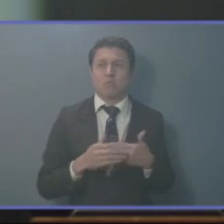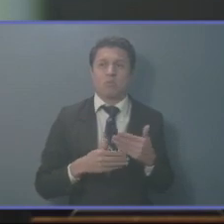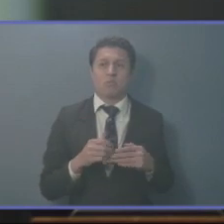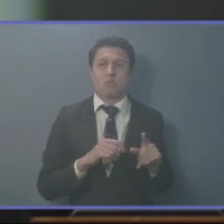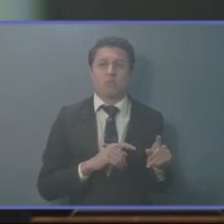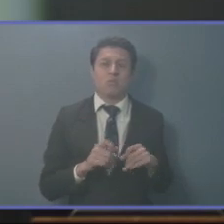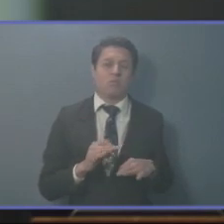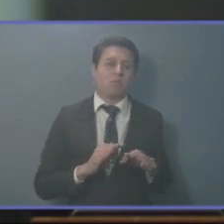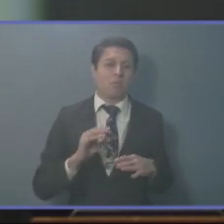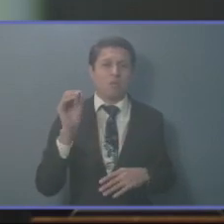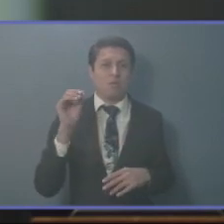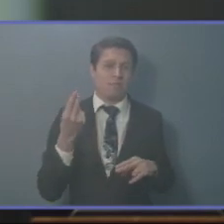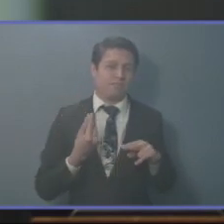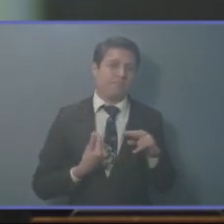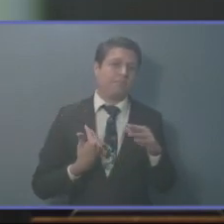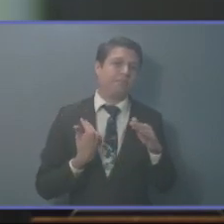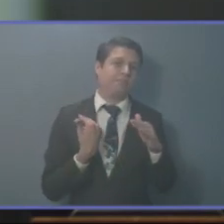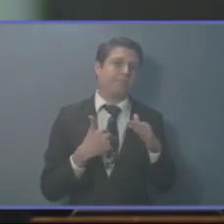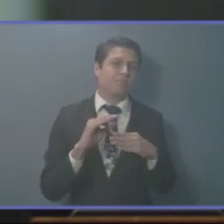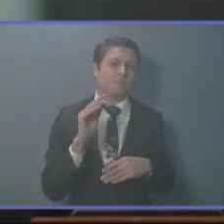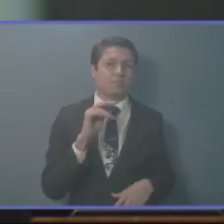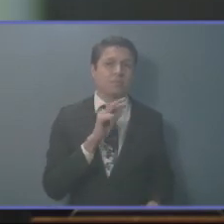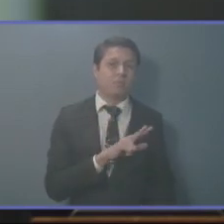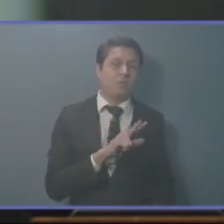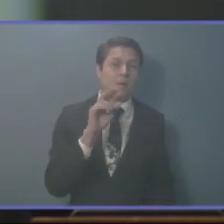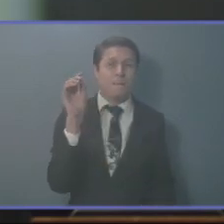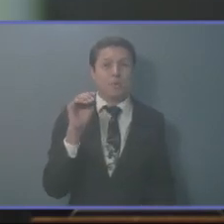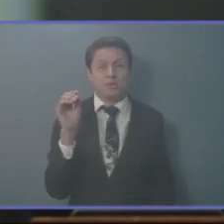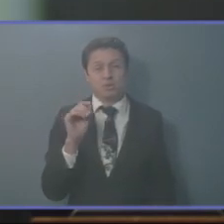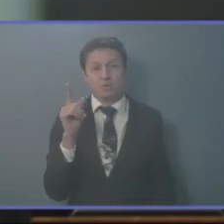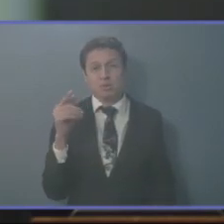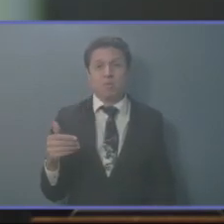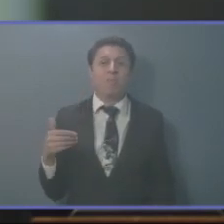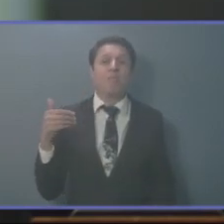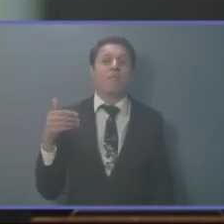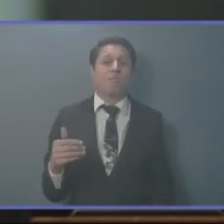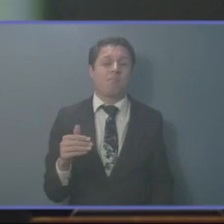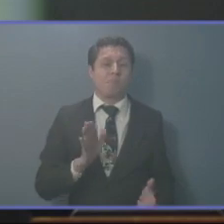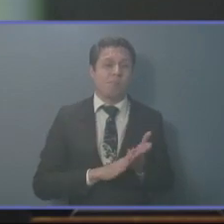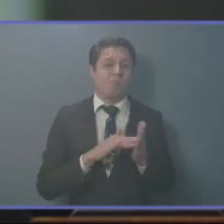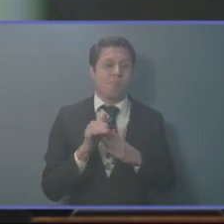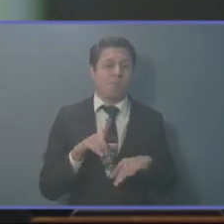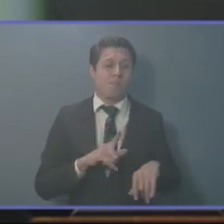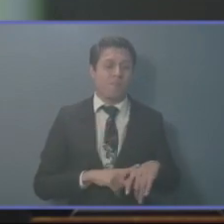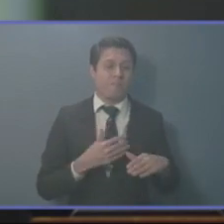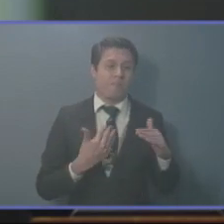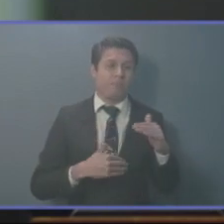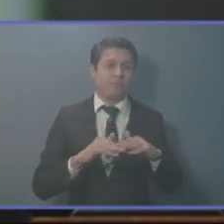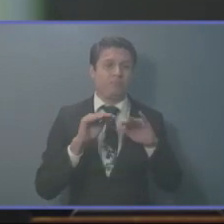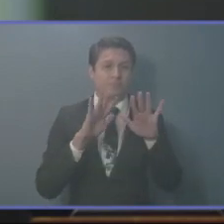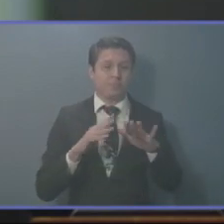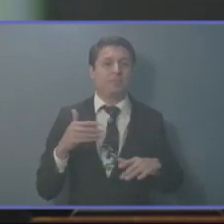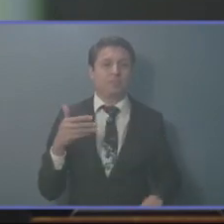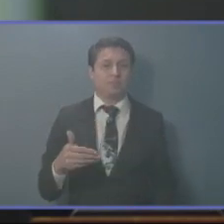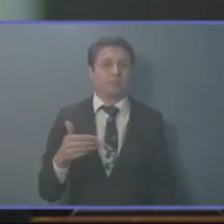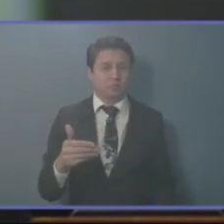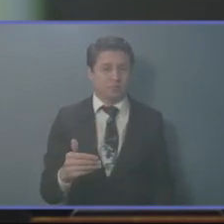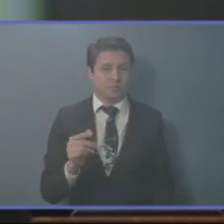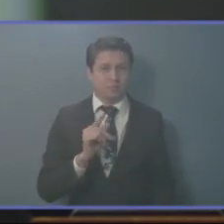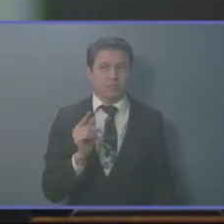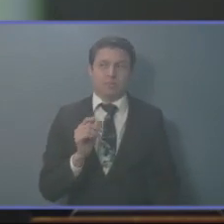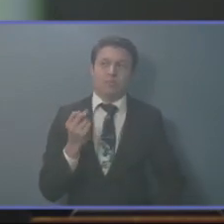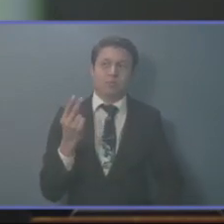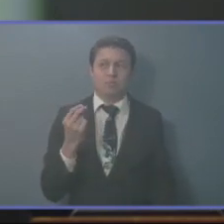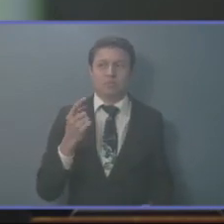otorgados a una tasa máxima de interés del 3% anual para un plazo máximo de 10 años y con un periodo de gracia de